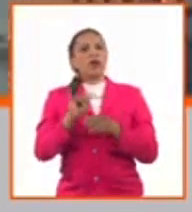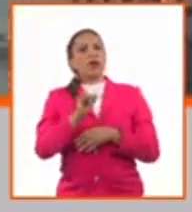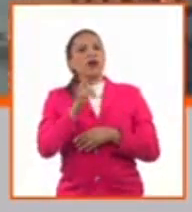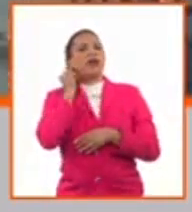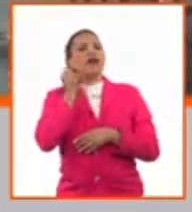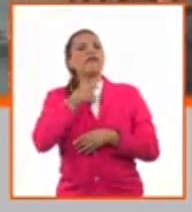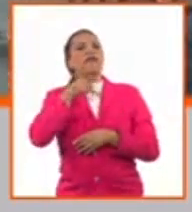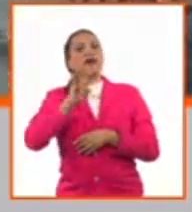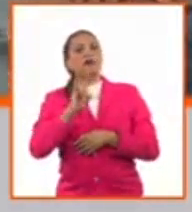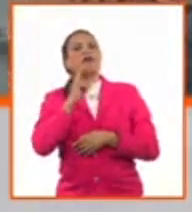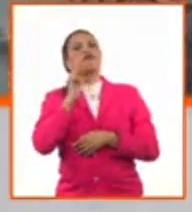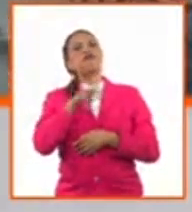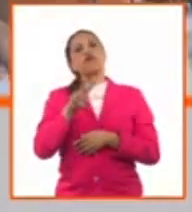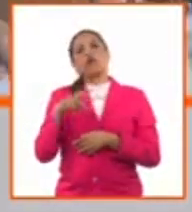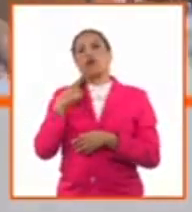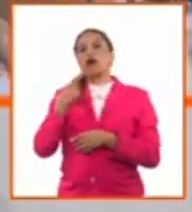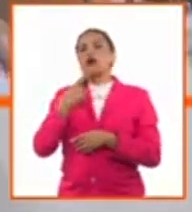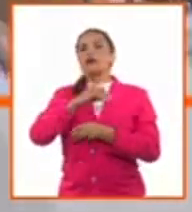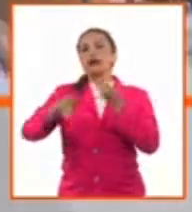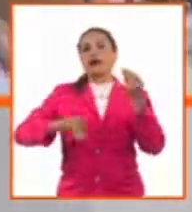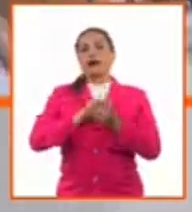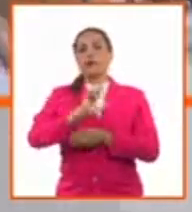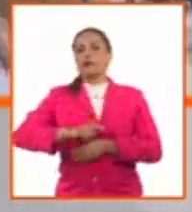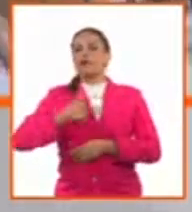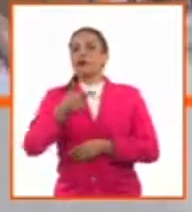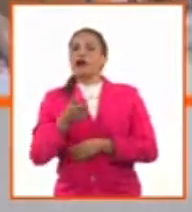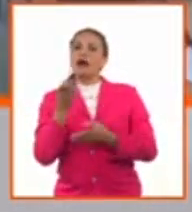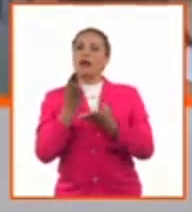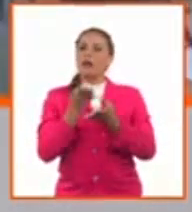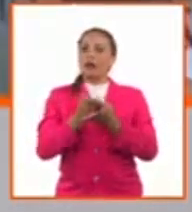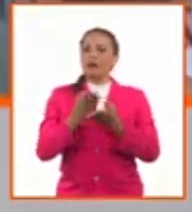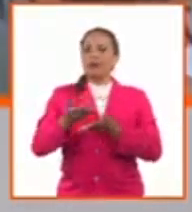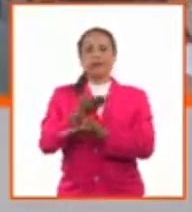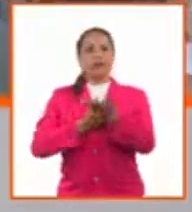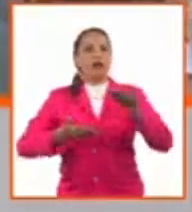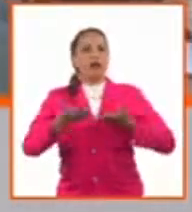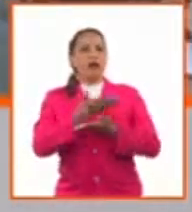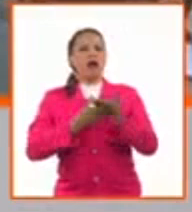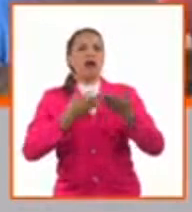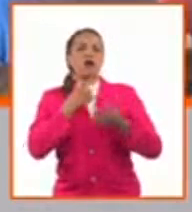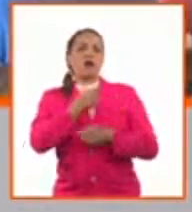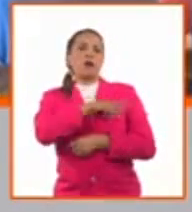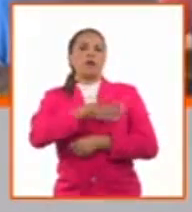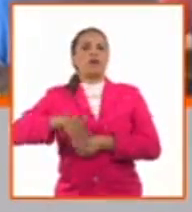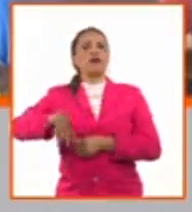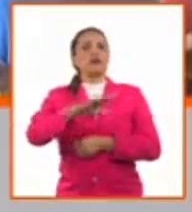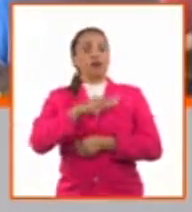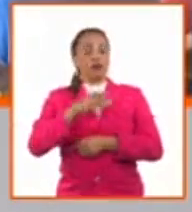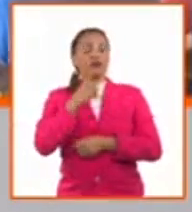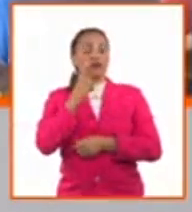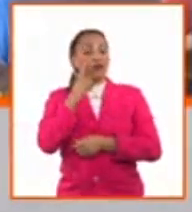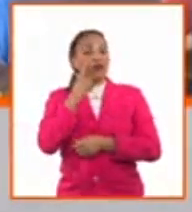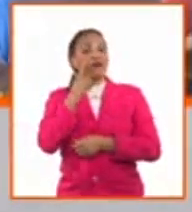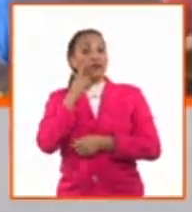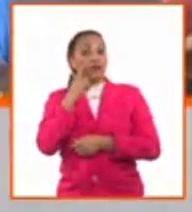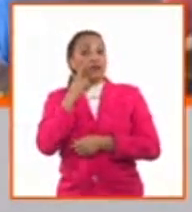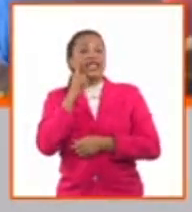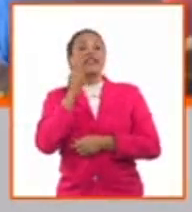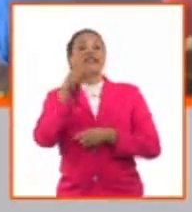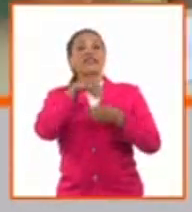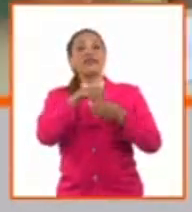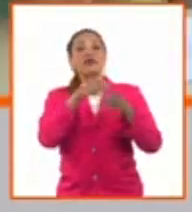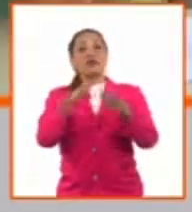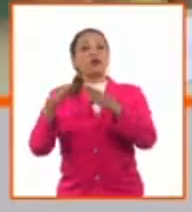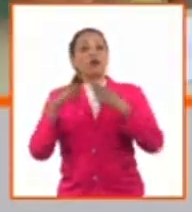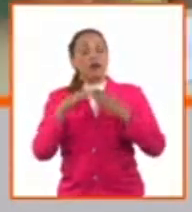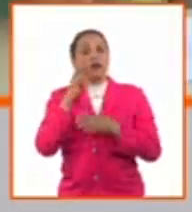también buscando transformaciones culturales, transformaciones educativas, el intercambio con los pobladores. Los he visto muy activos en varias comunidades, el